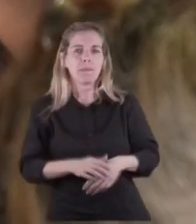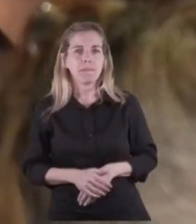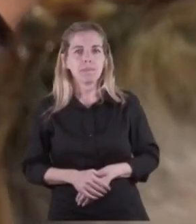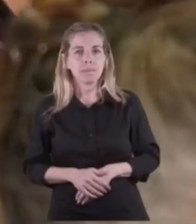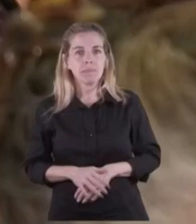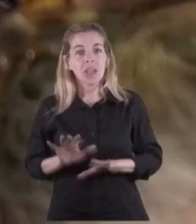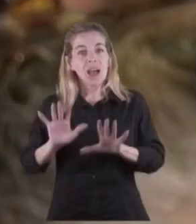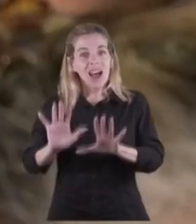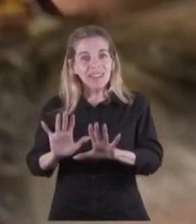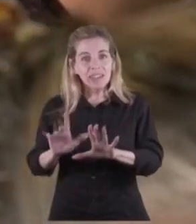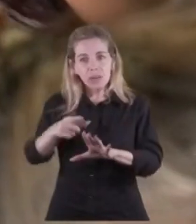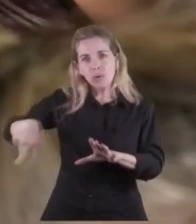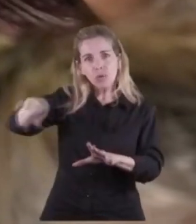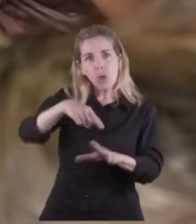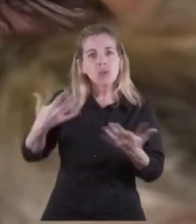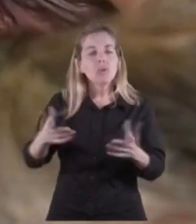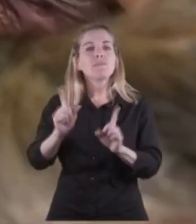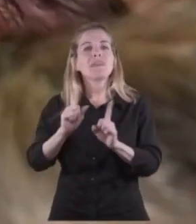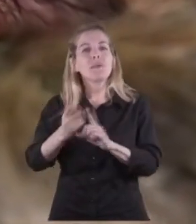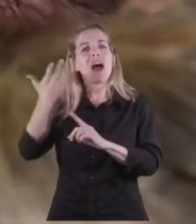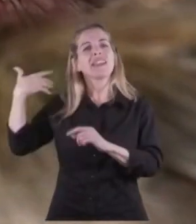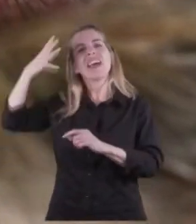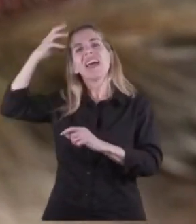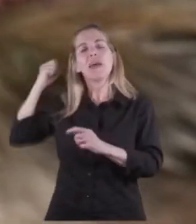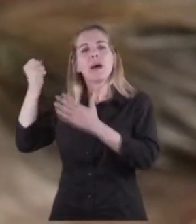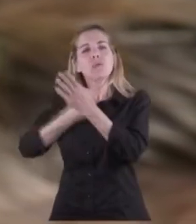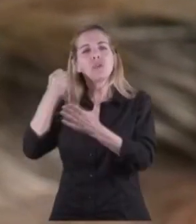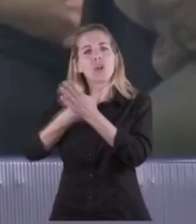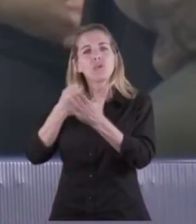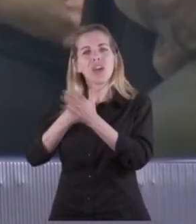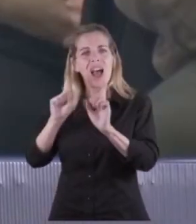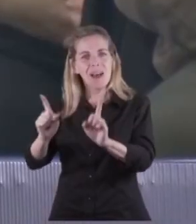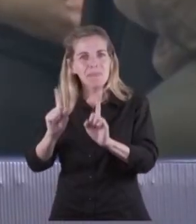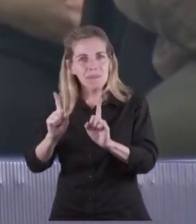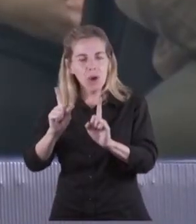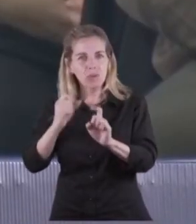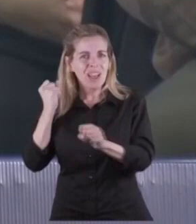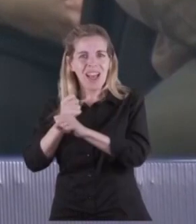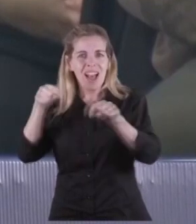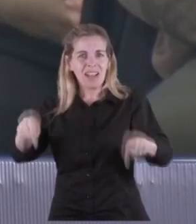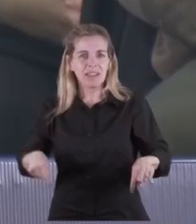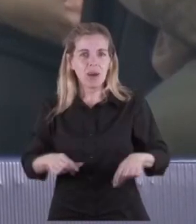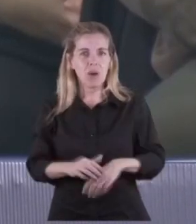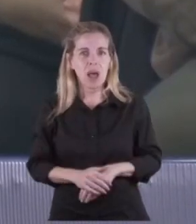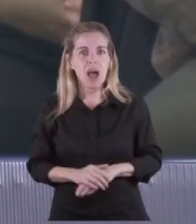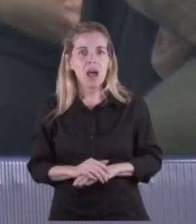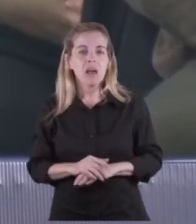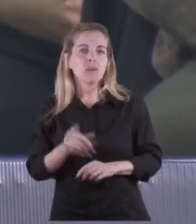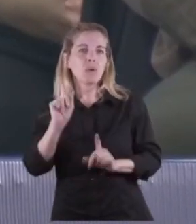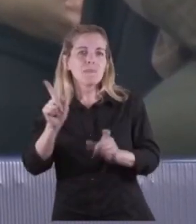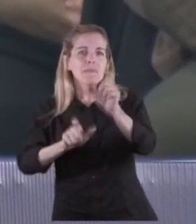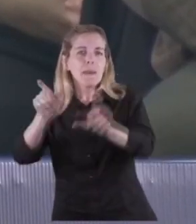Contra todos ellos luchó Eva y todos ellos hasta el día de hoy están presentes. Son los que